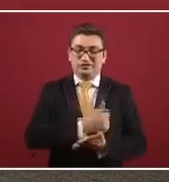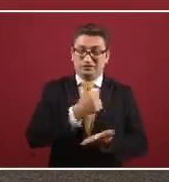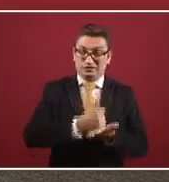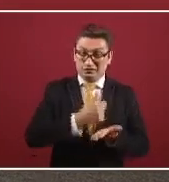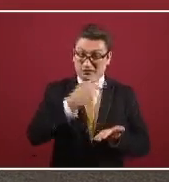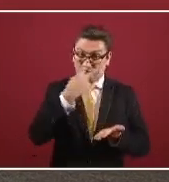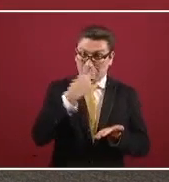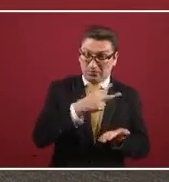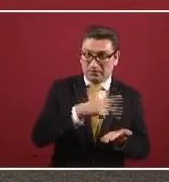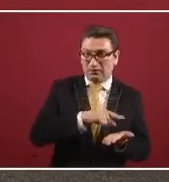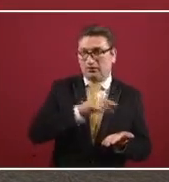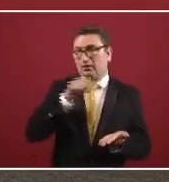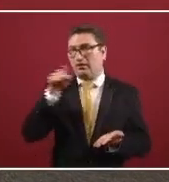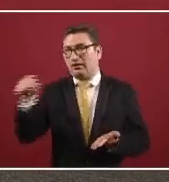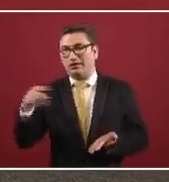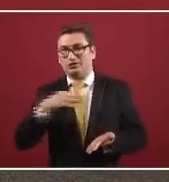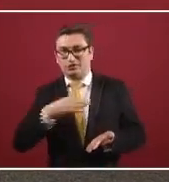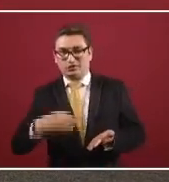Ahí va avanzando,